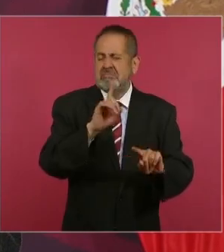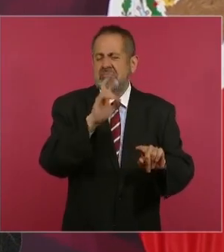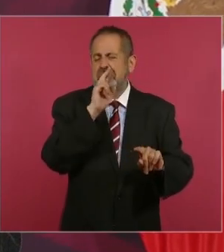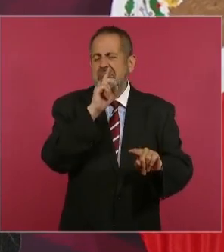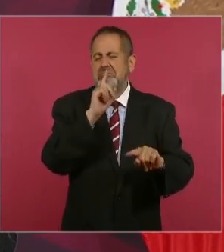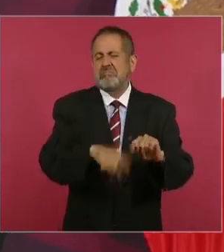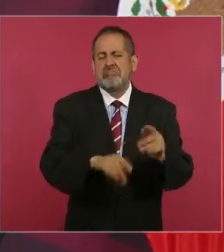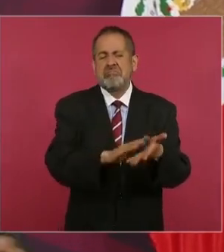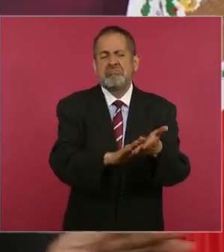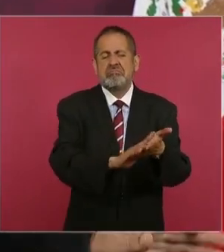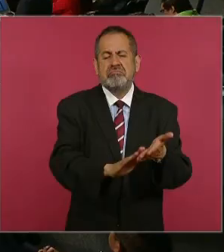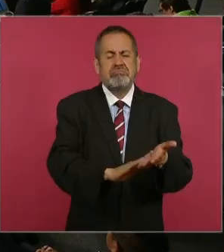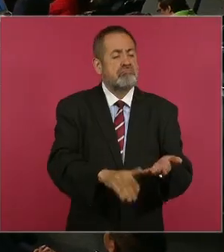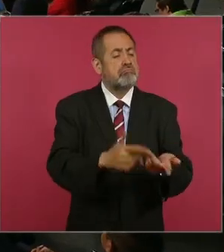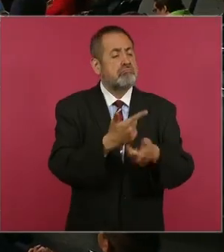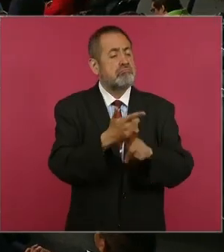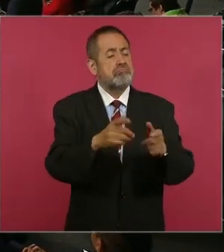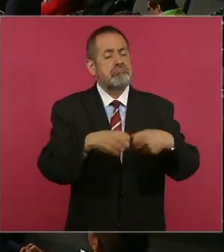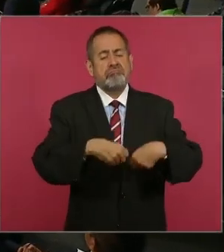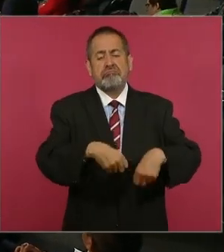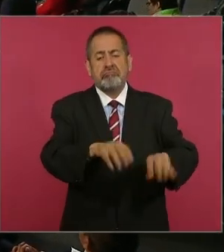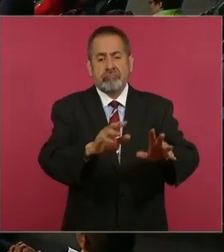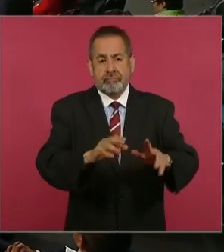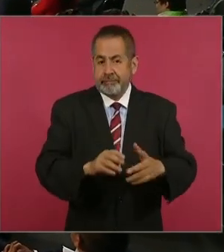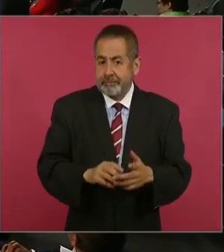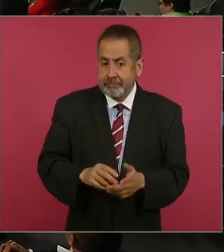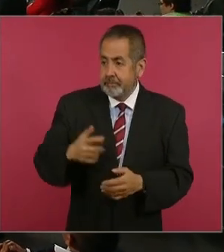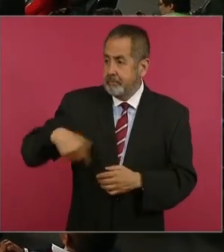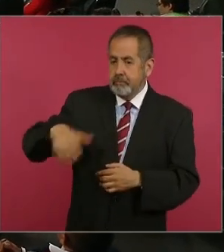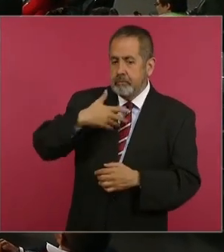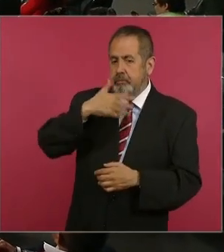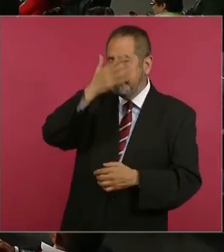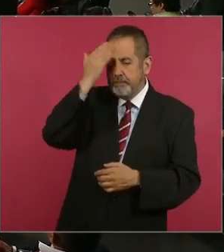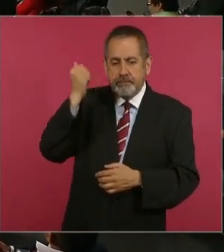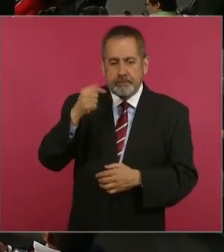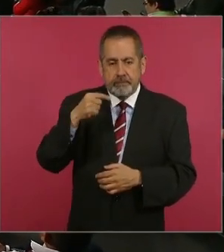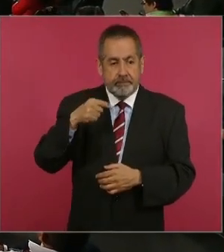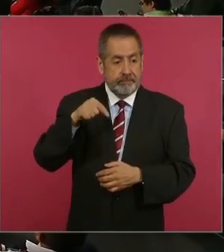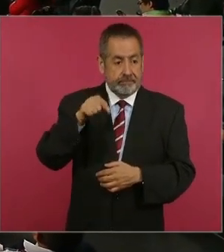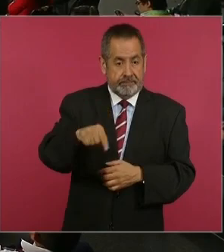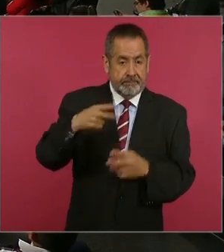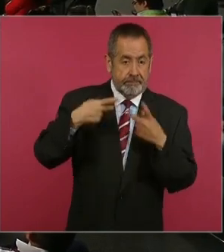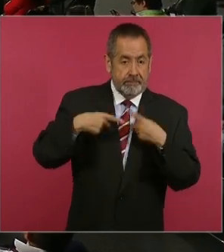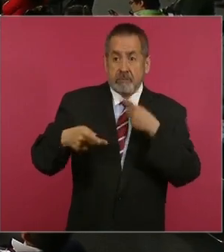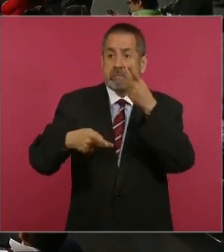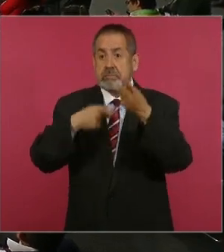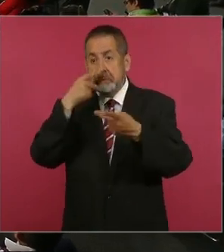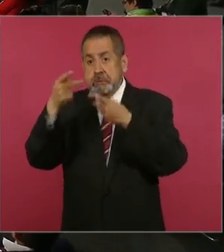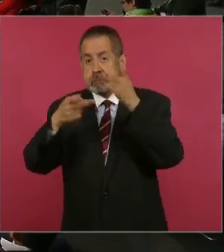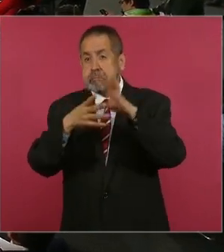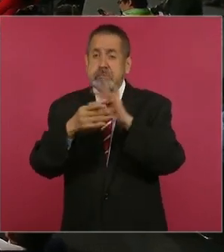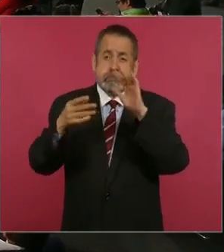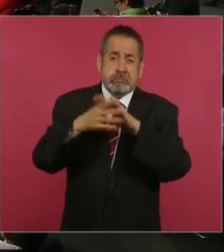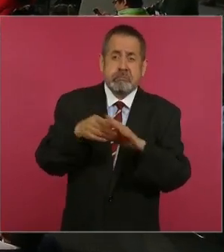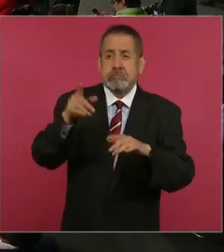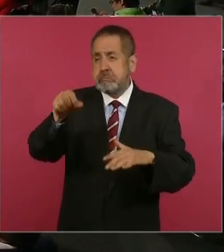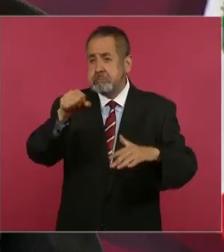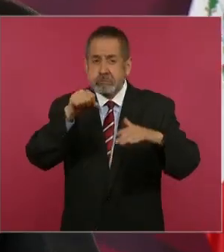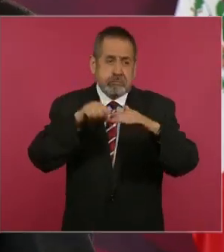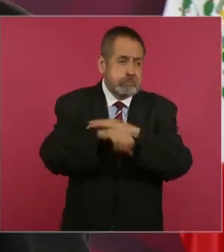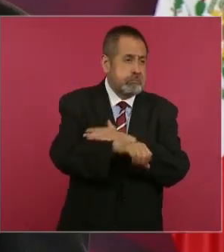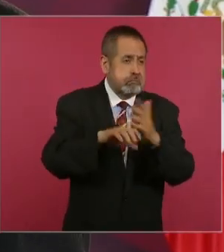delitos pero no se sabía y seguían hablando de que iban a meter a la